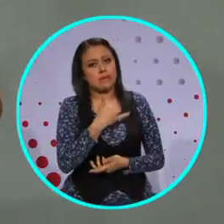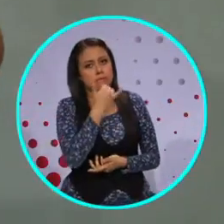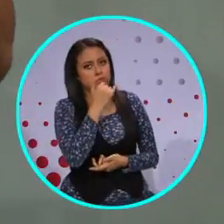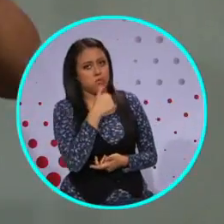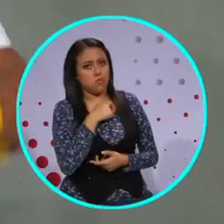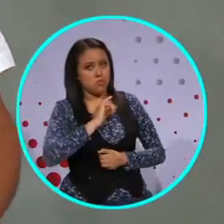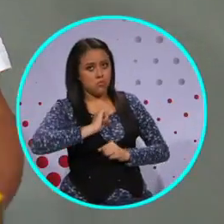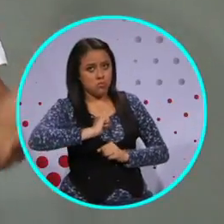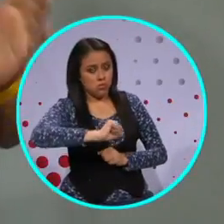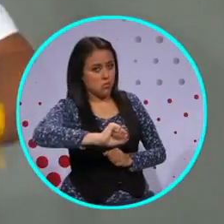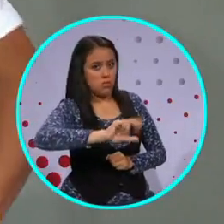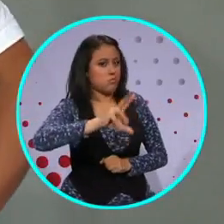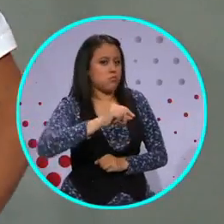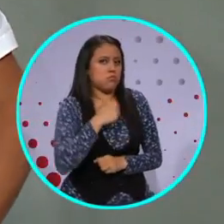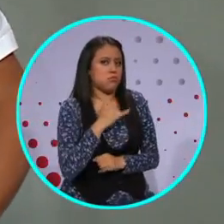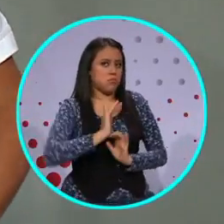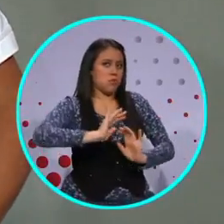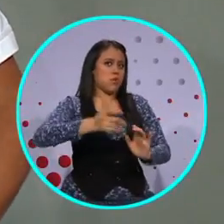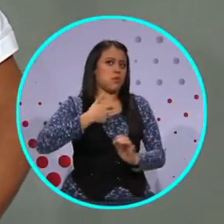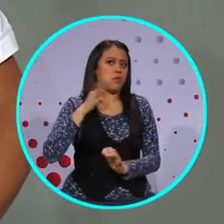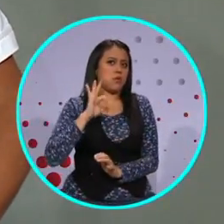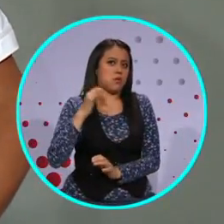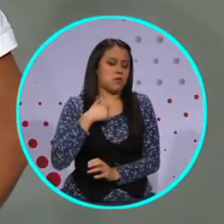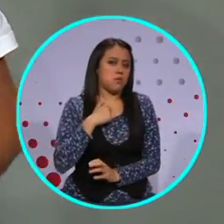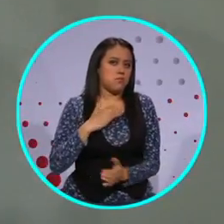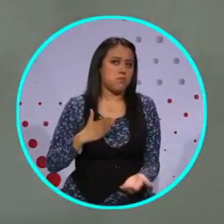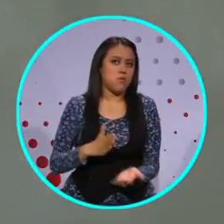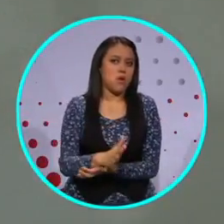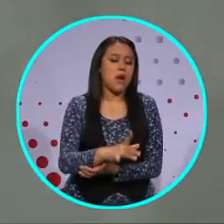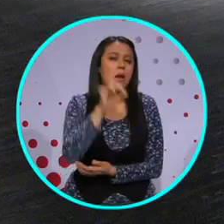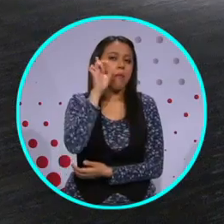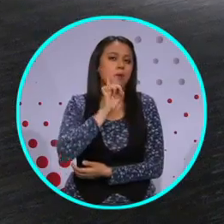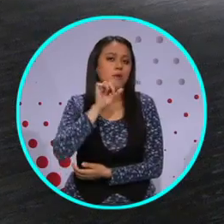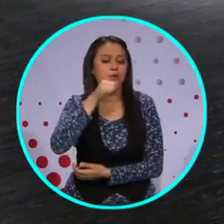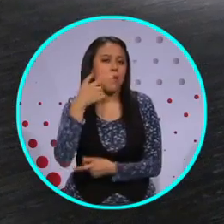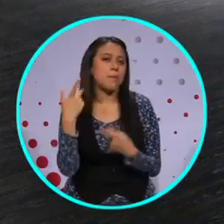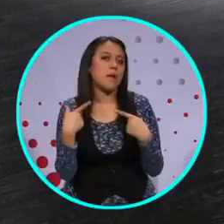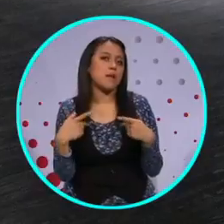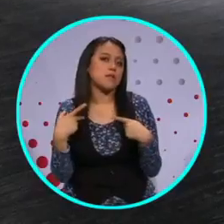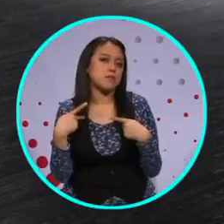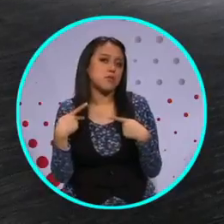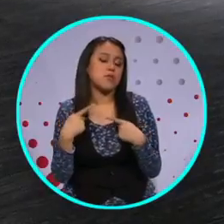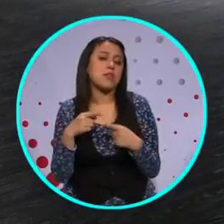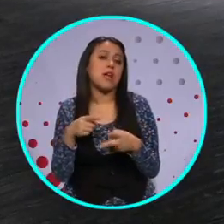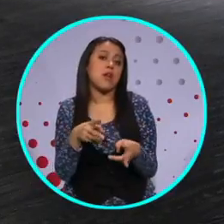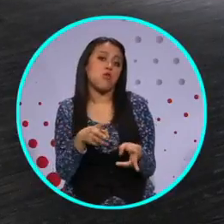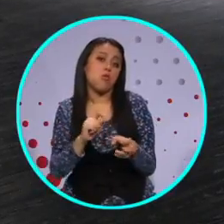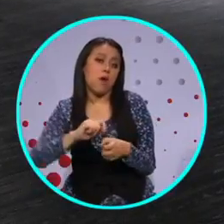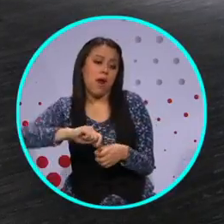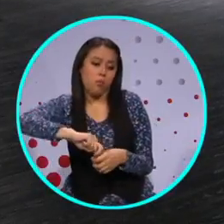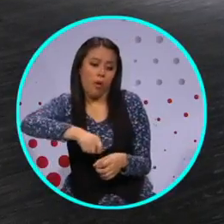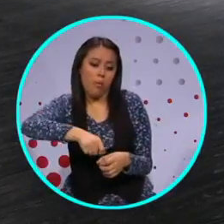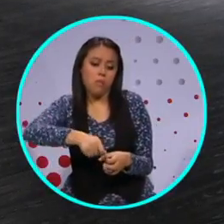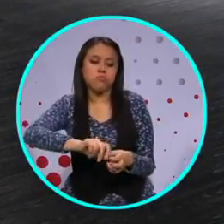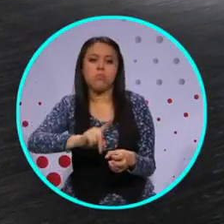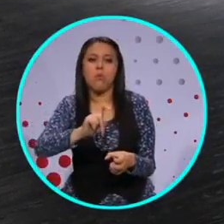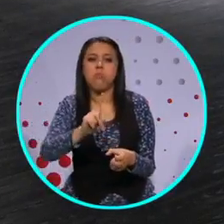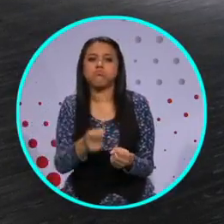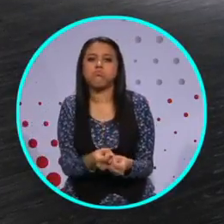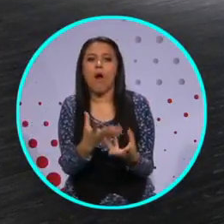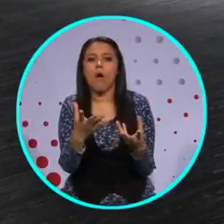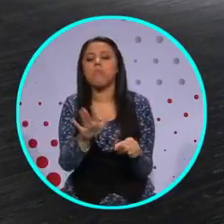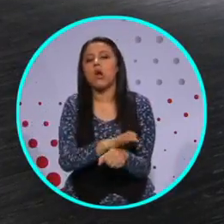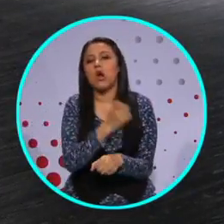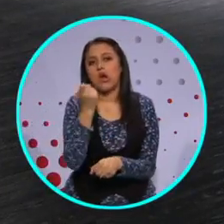de empujaba así se podría abrir quitar si llegara habría la señora dice que ya alguien abrió y quien le robaron la tubería y que porsche en las noches de fuego el agua